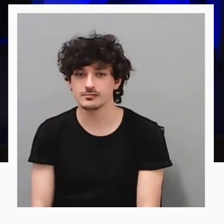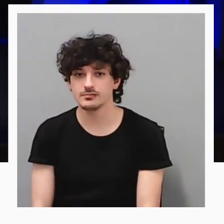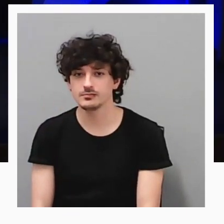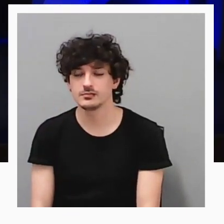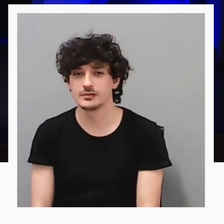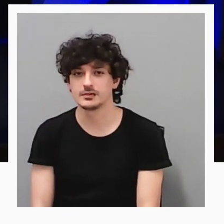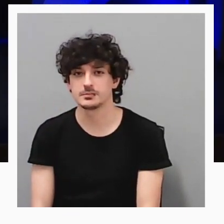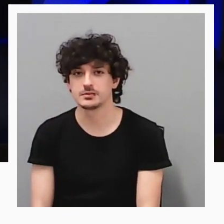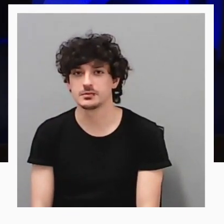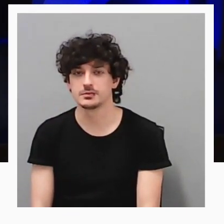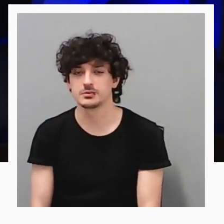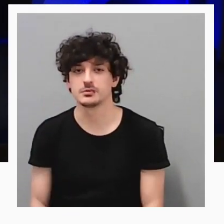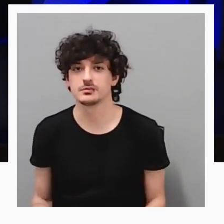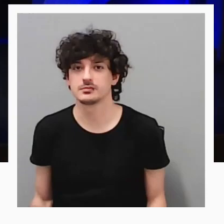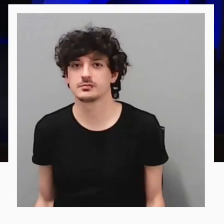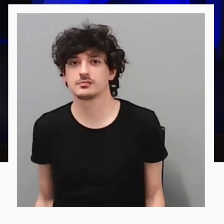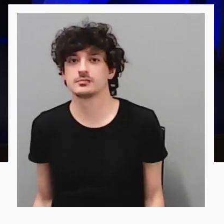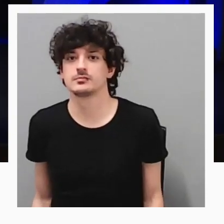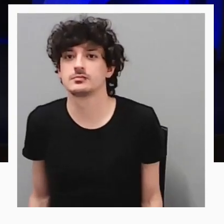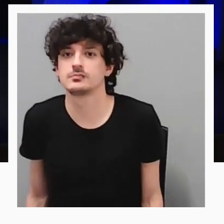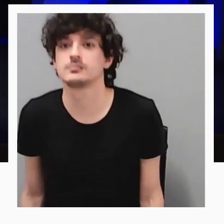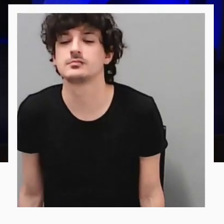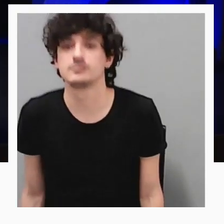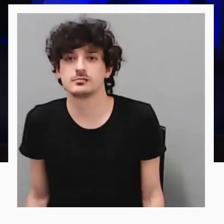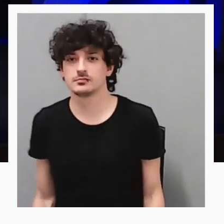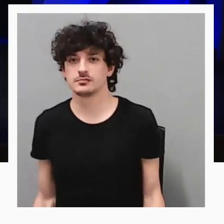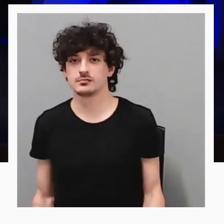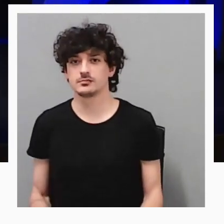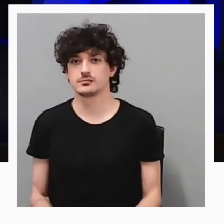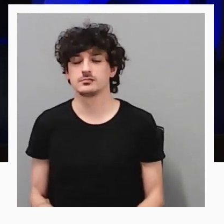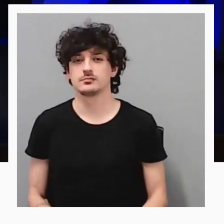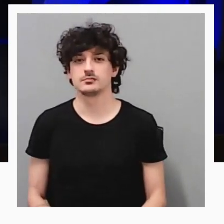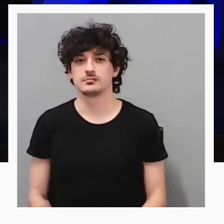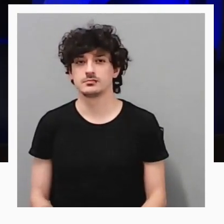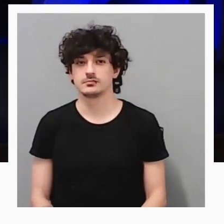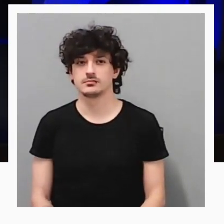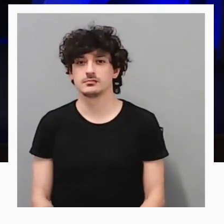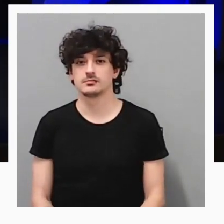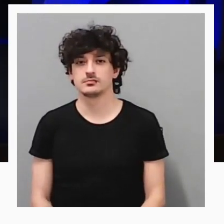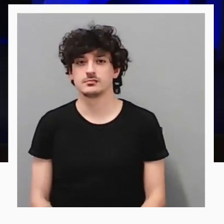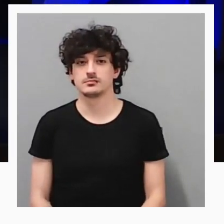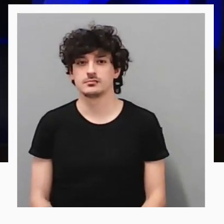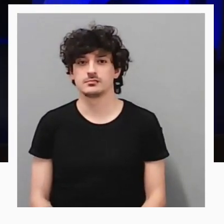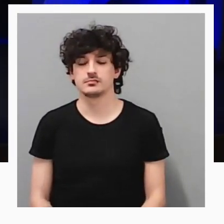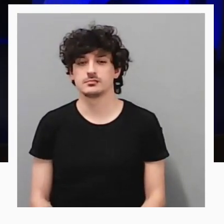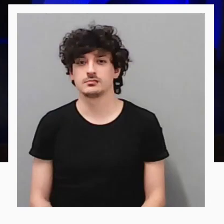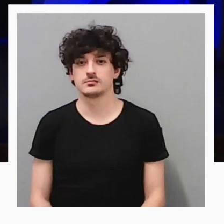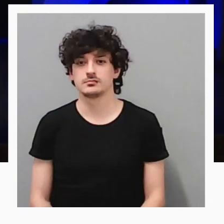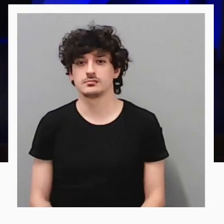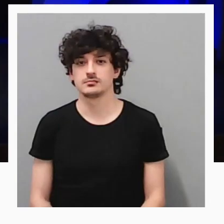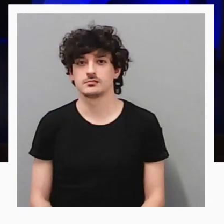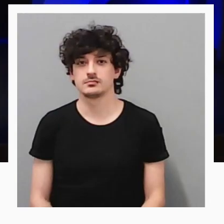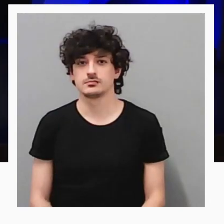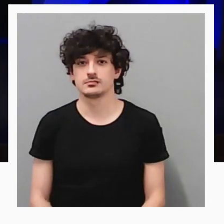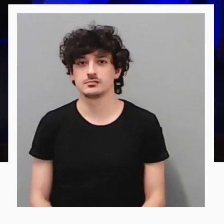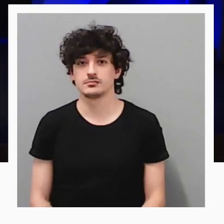de creatividad, de innovación, de dinamismo, que aportan mucho valor, pero que muchas veces lo vemos desde